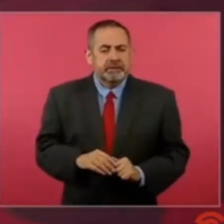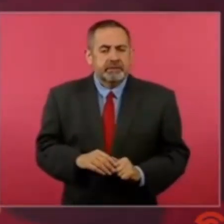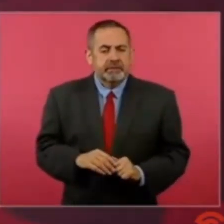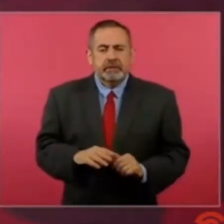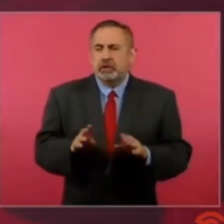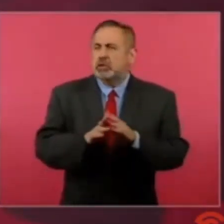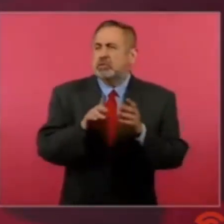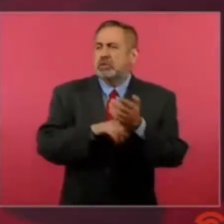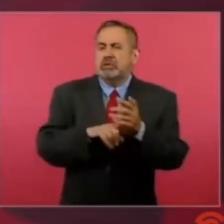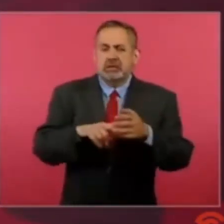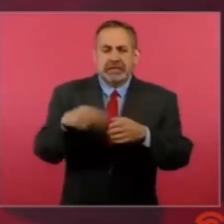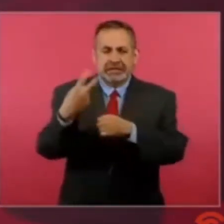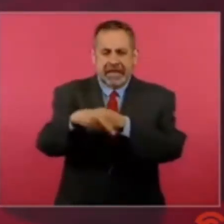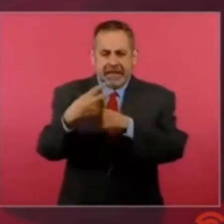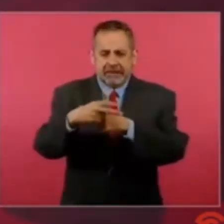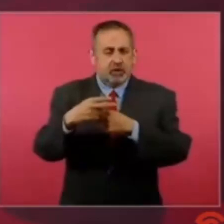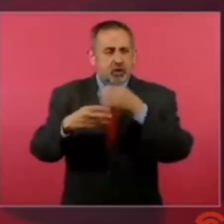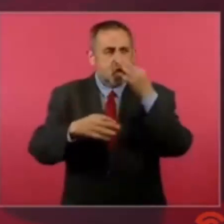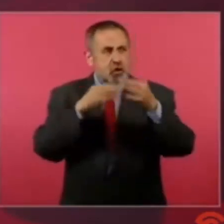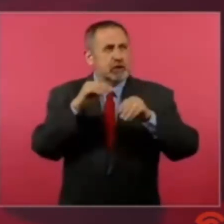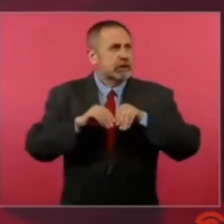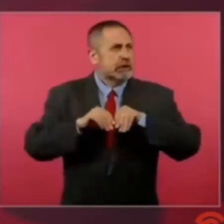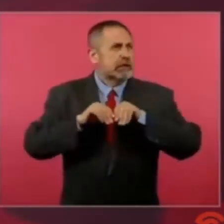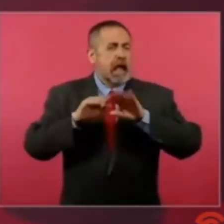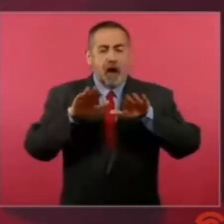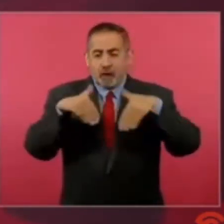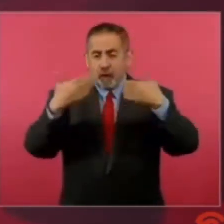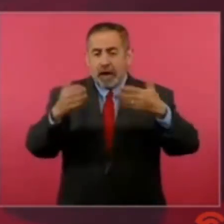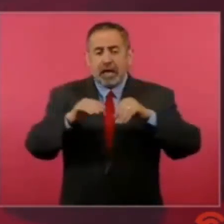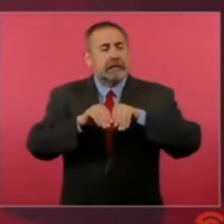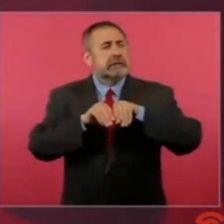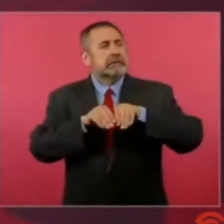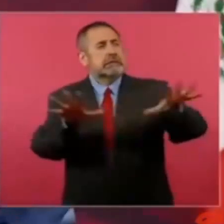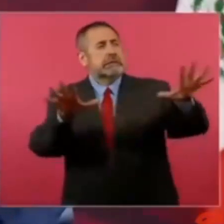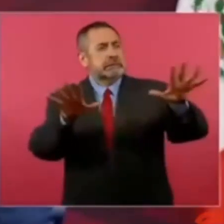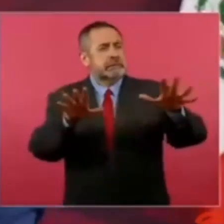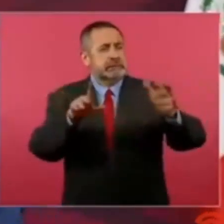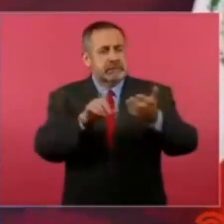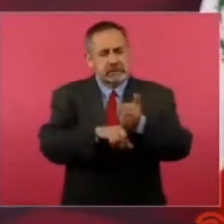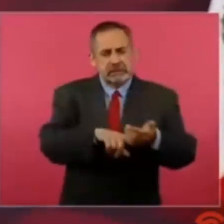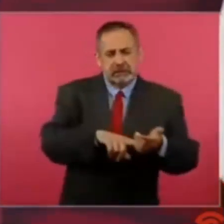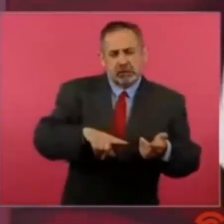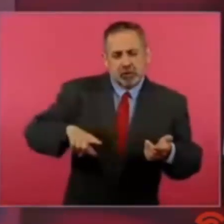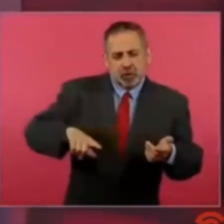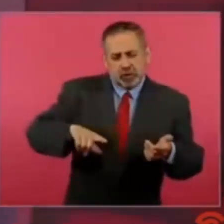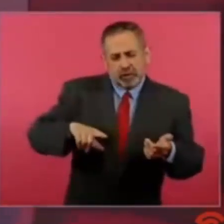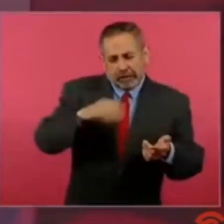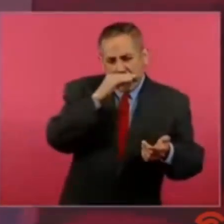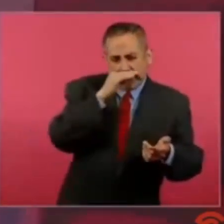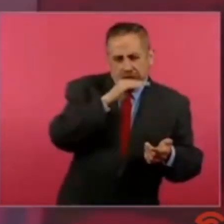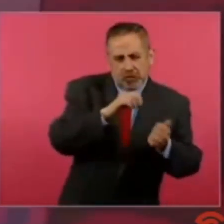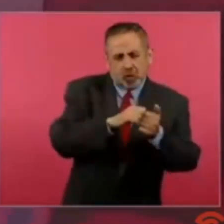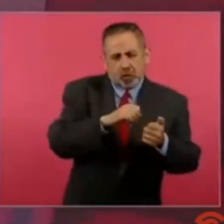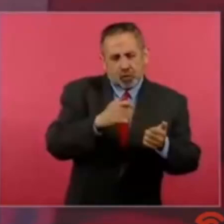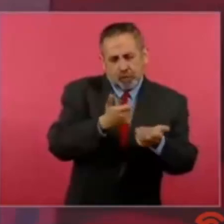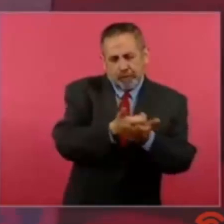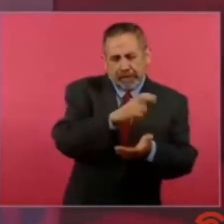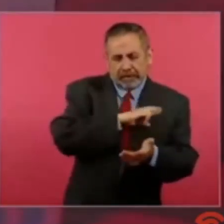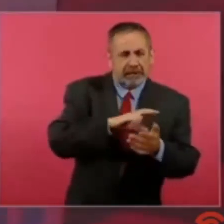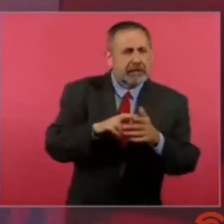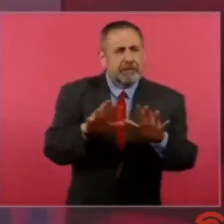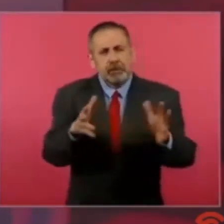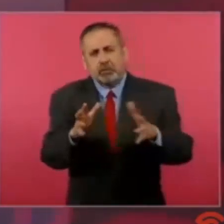Tiene una cobertura la televisión en general, la privada y la pública, de 80%.